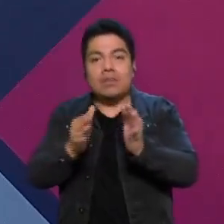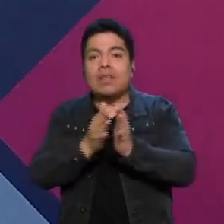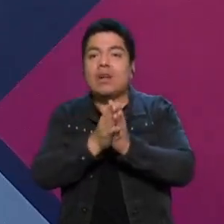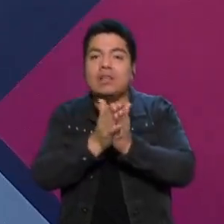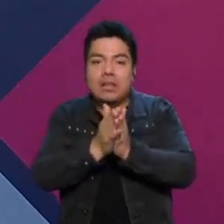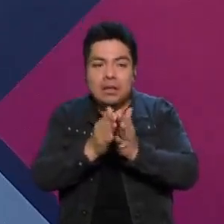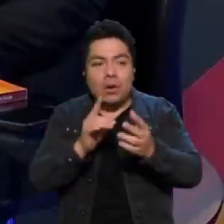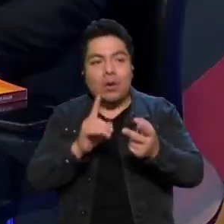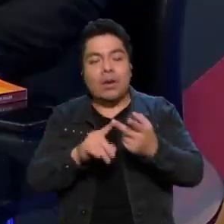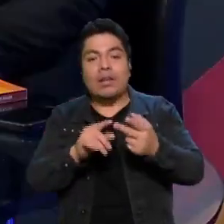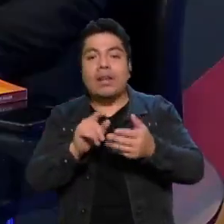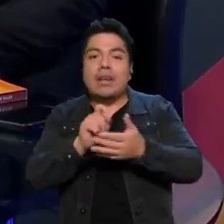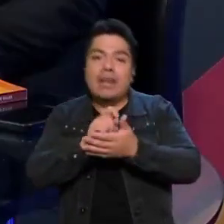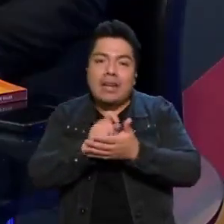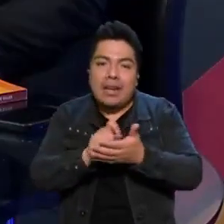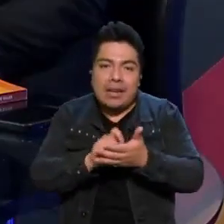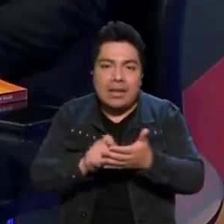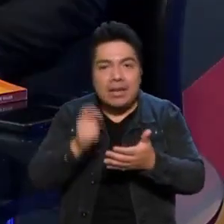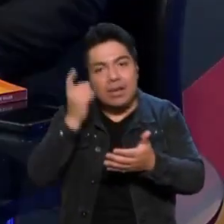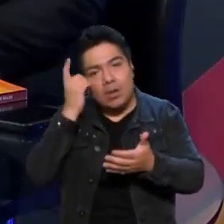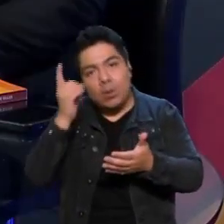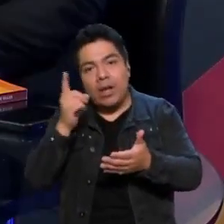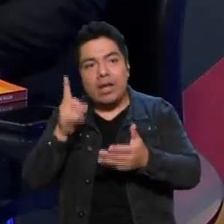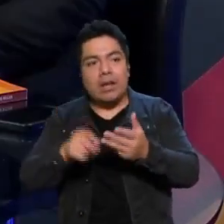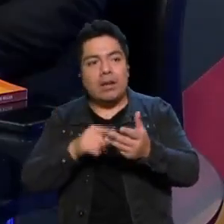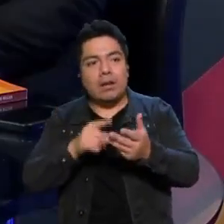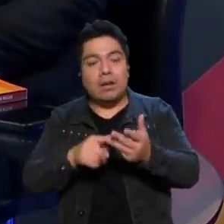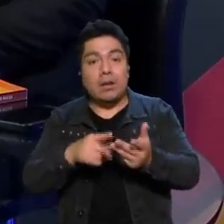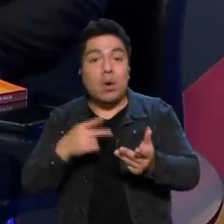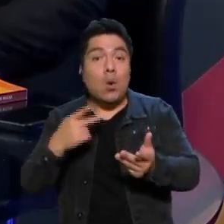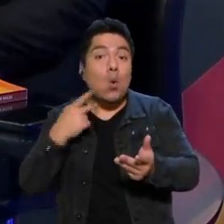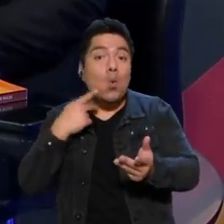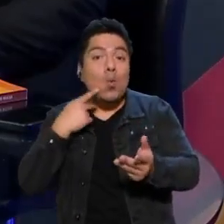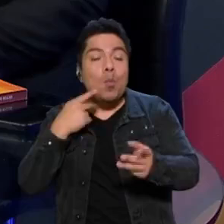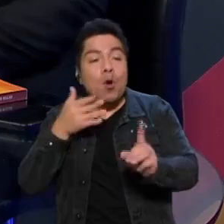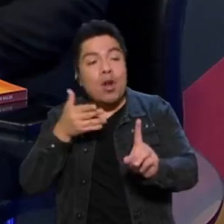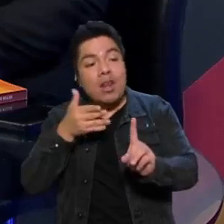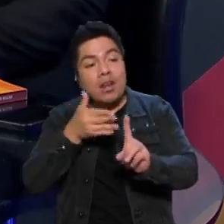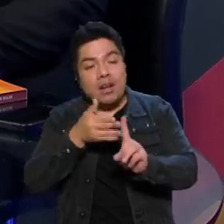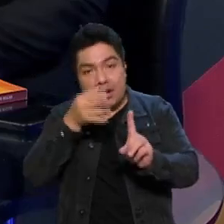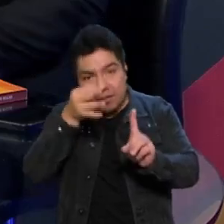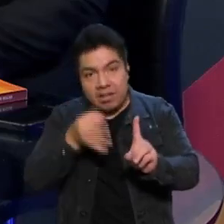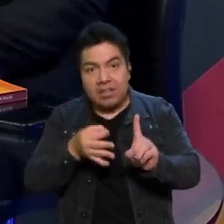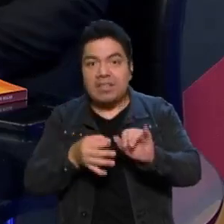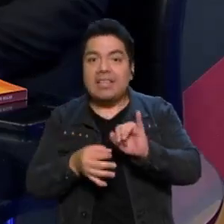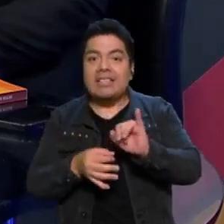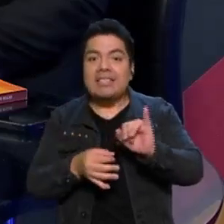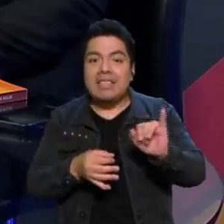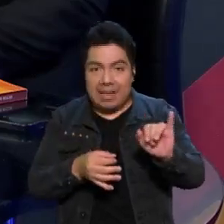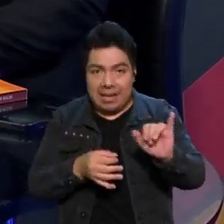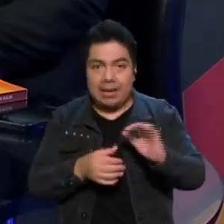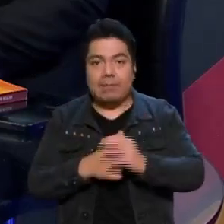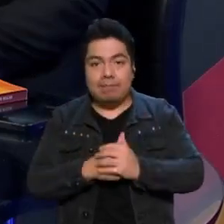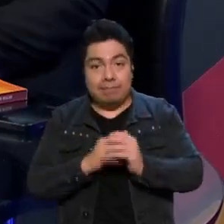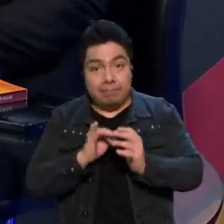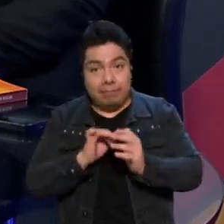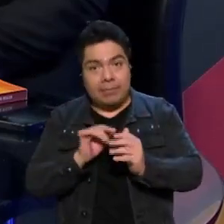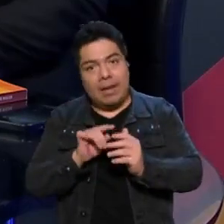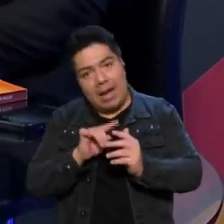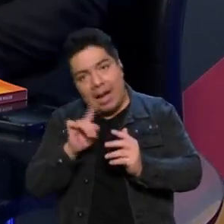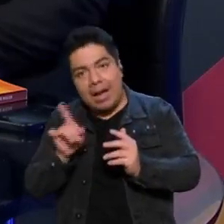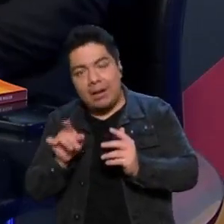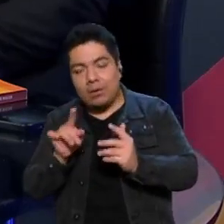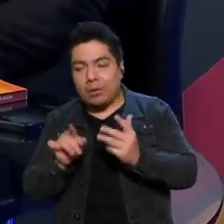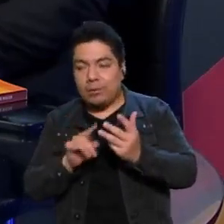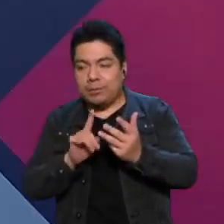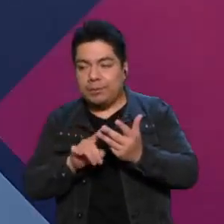libros, los autores, tiene un carácter político muy definido de izquierda. Y hay un elemento más,